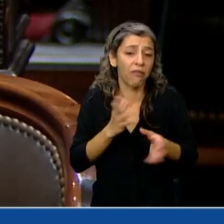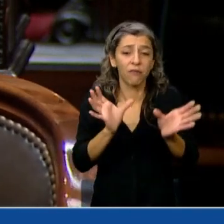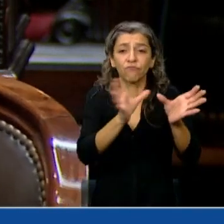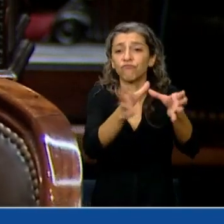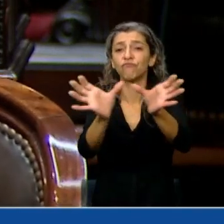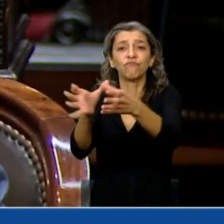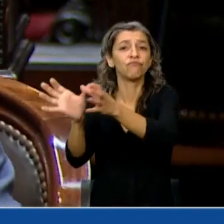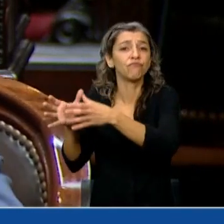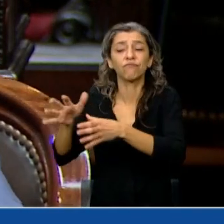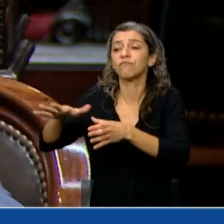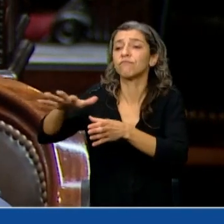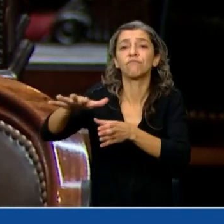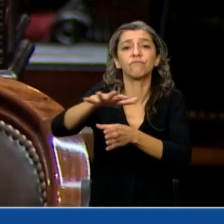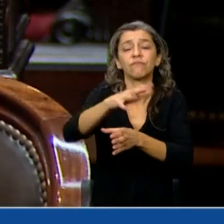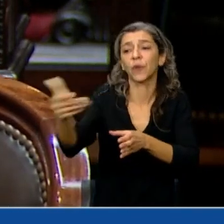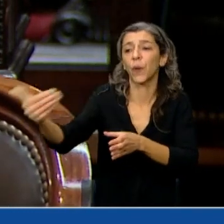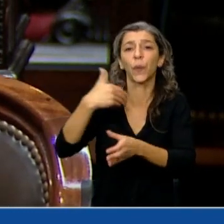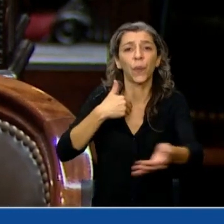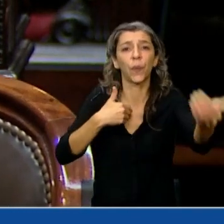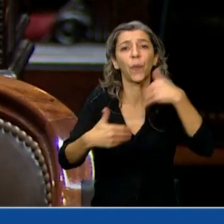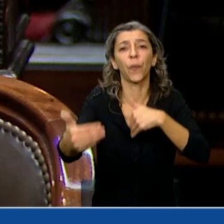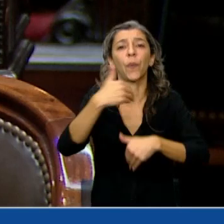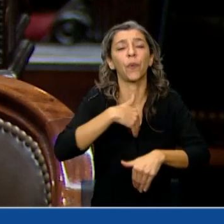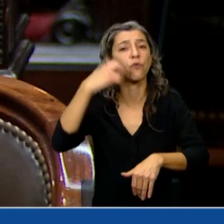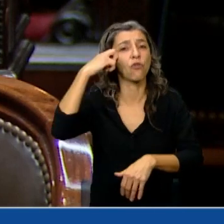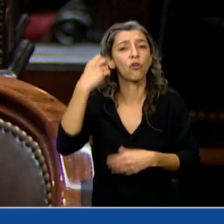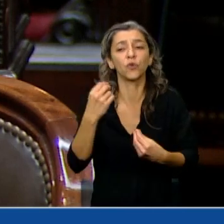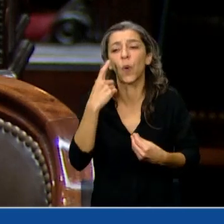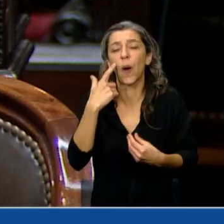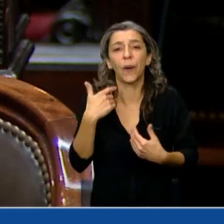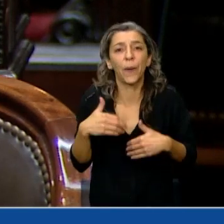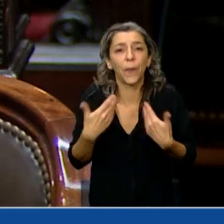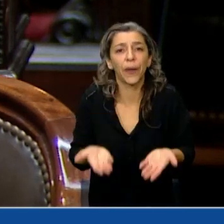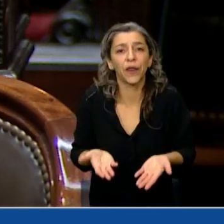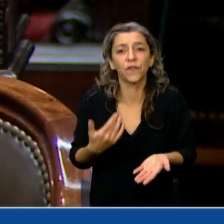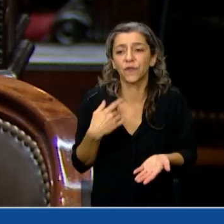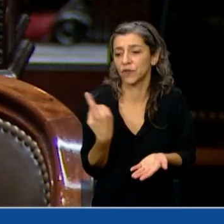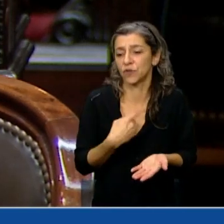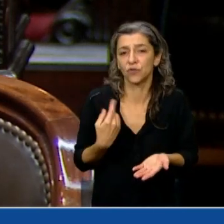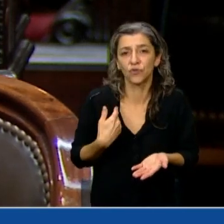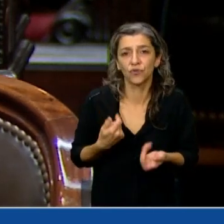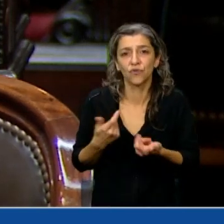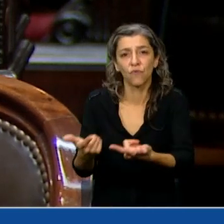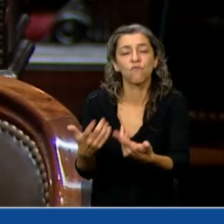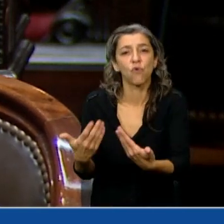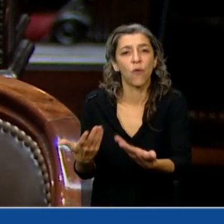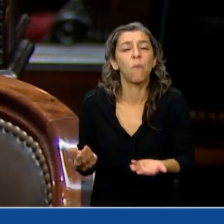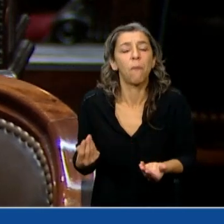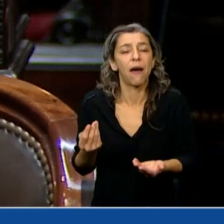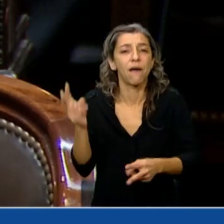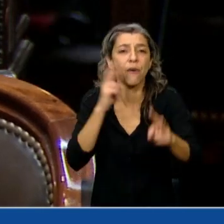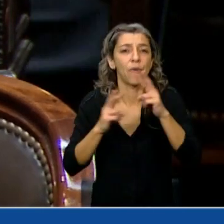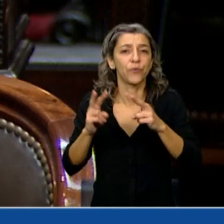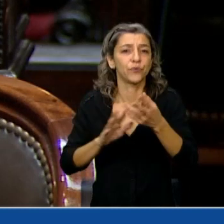a golpear la puerta para ver qué beneficio puede sacar para intentar poder surfear esta